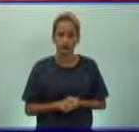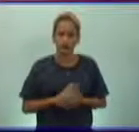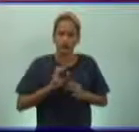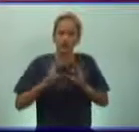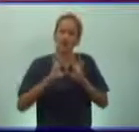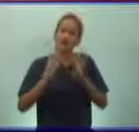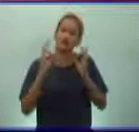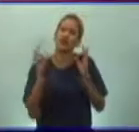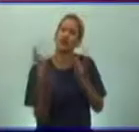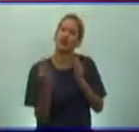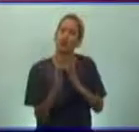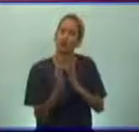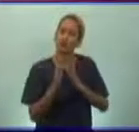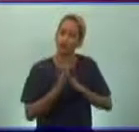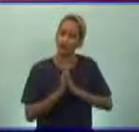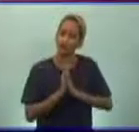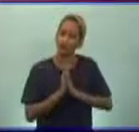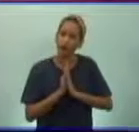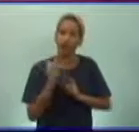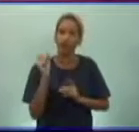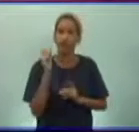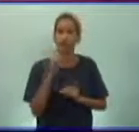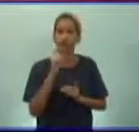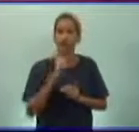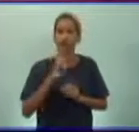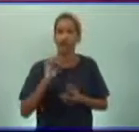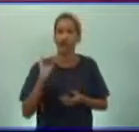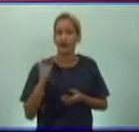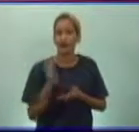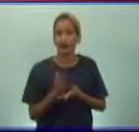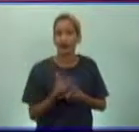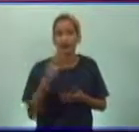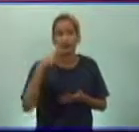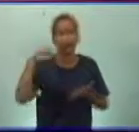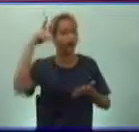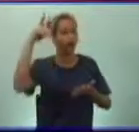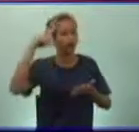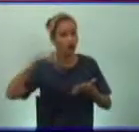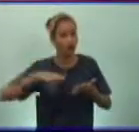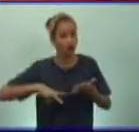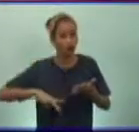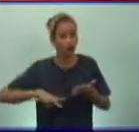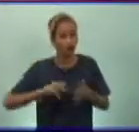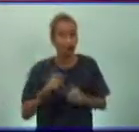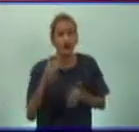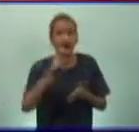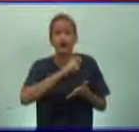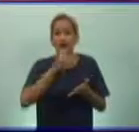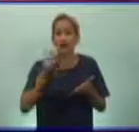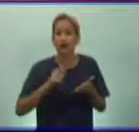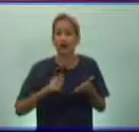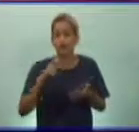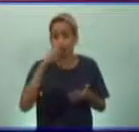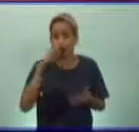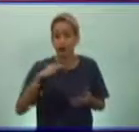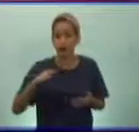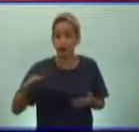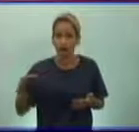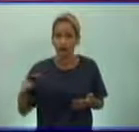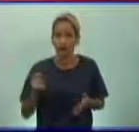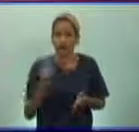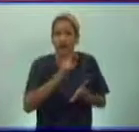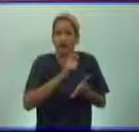Familiares, por favor, cuando finalice nuestro encuentro, evalúen la corrección en lo que escribieron nuestros niños y